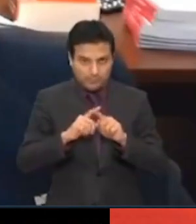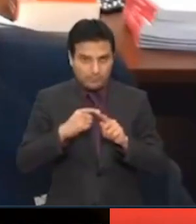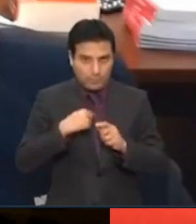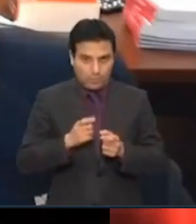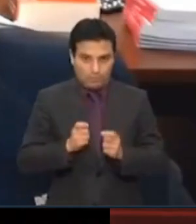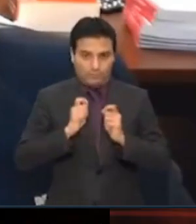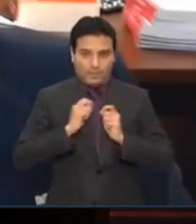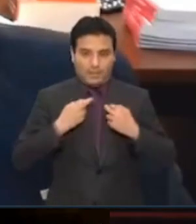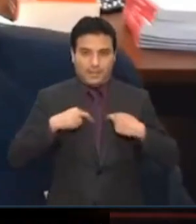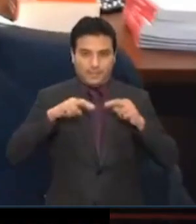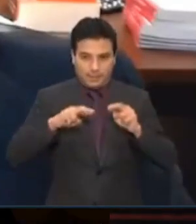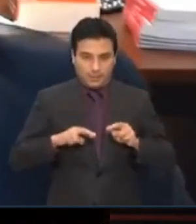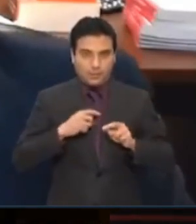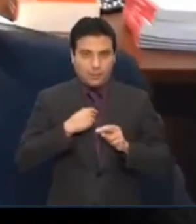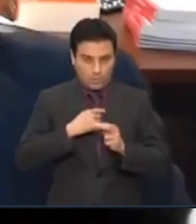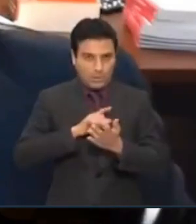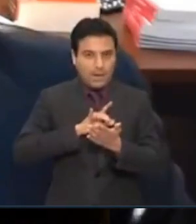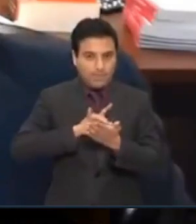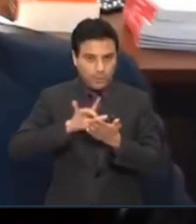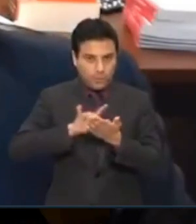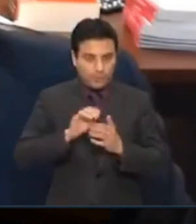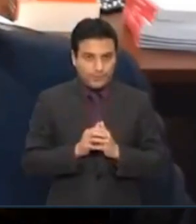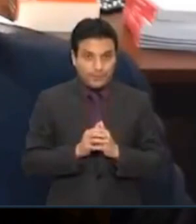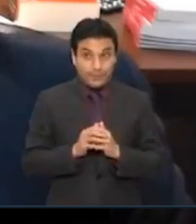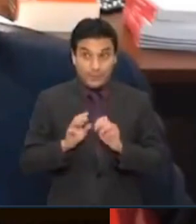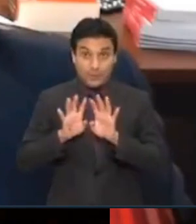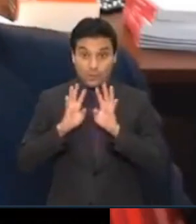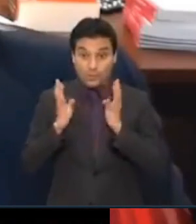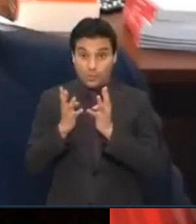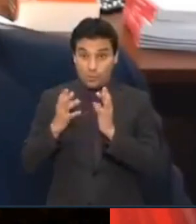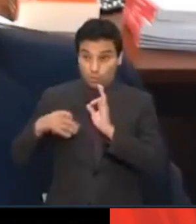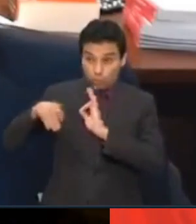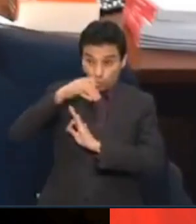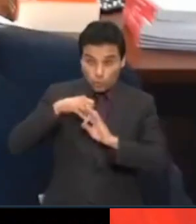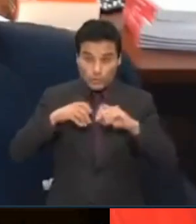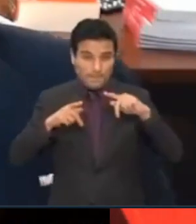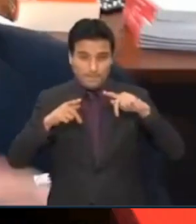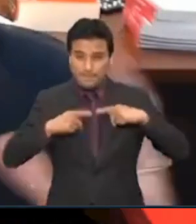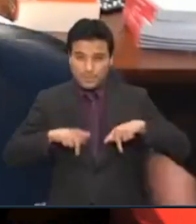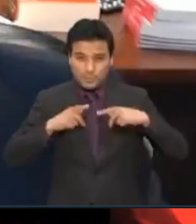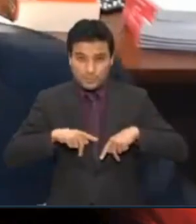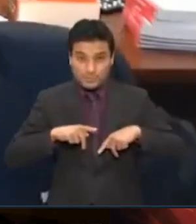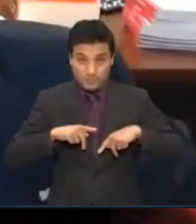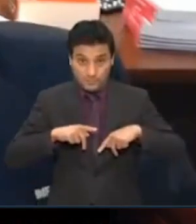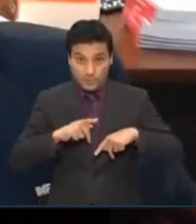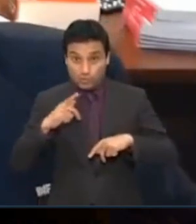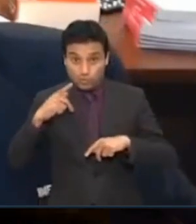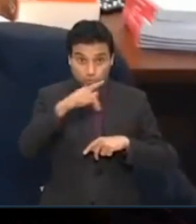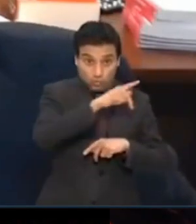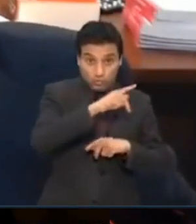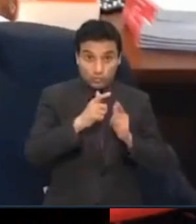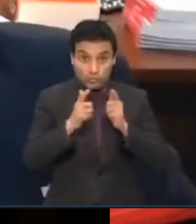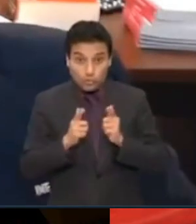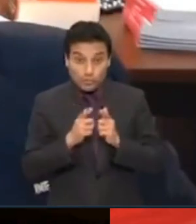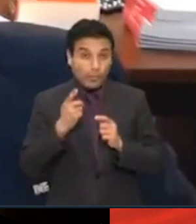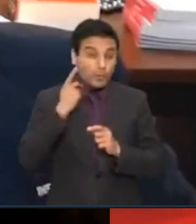en forma democrática en la medida en la que el parlamento en su conjunto y sus varios componentes reflejan las diversas tendencias